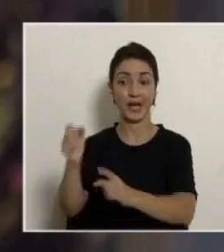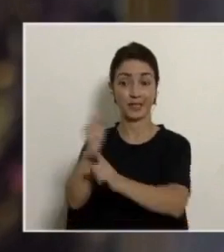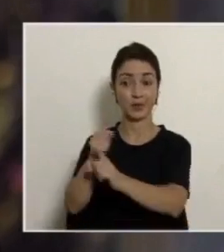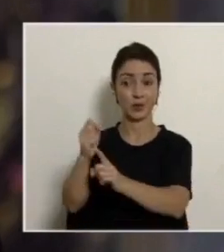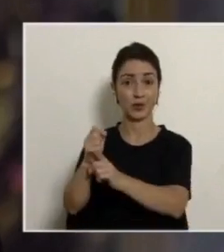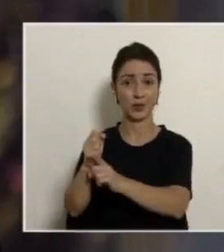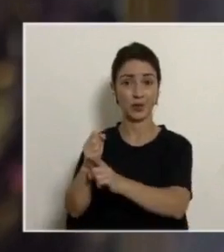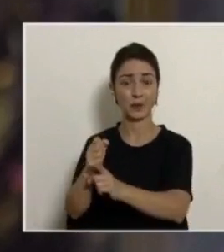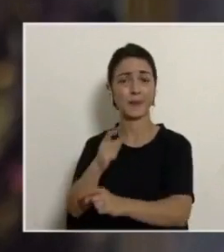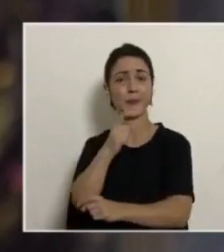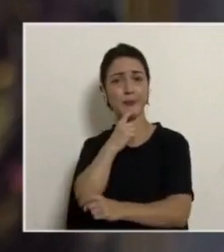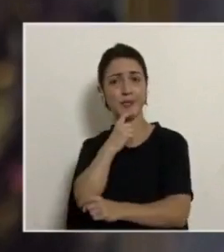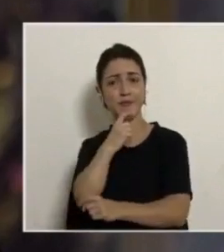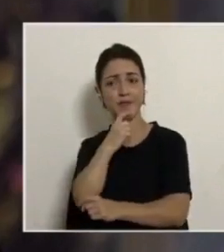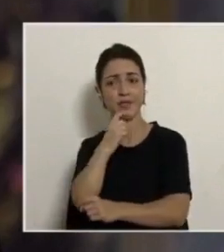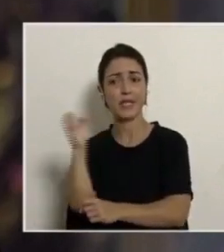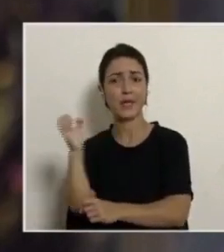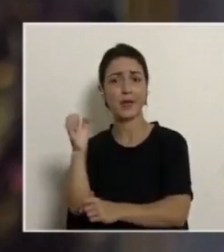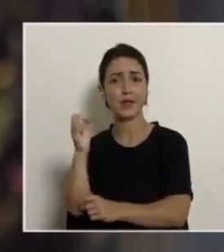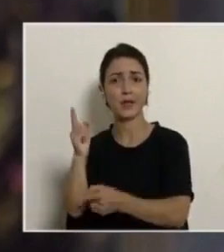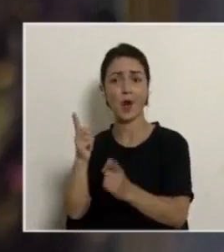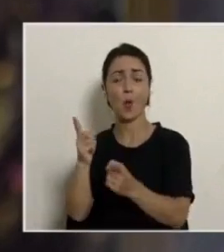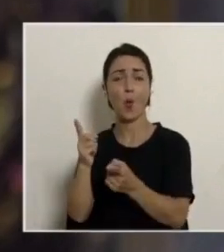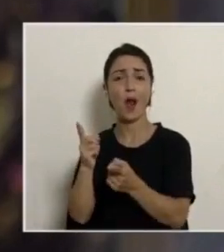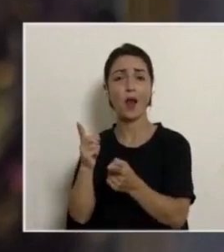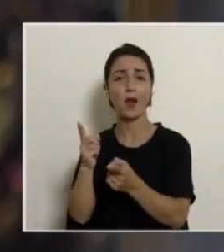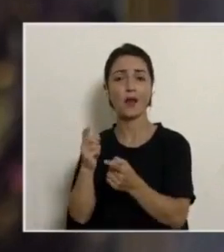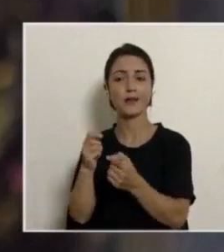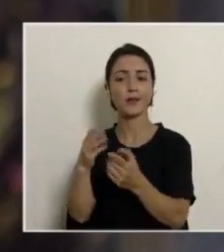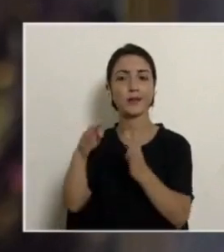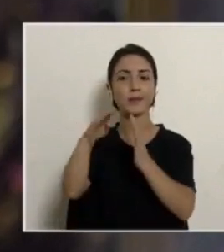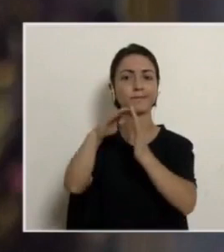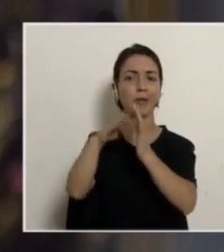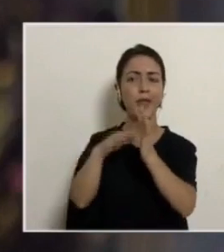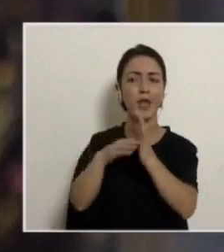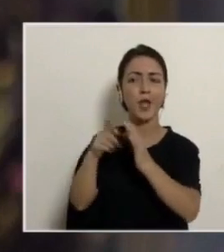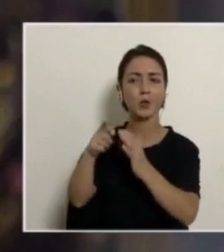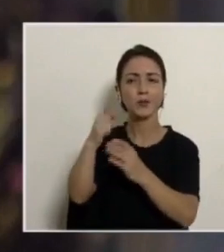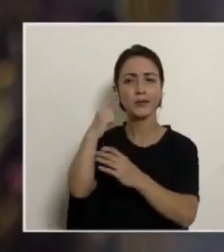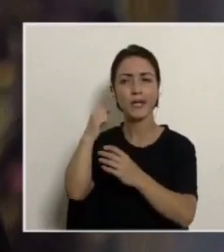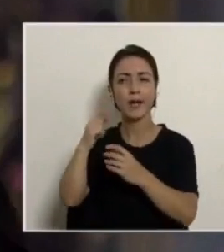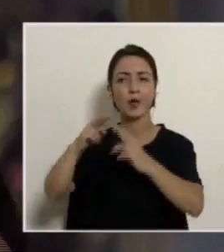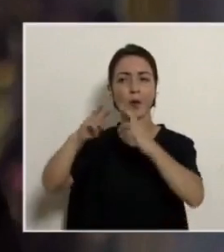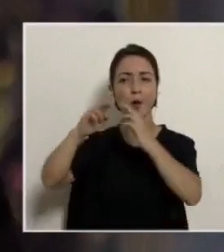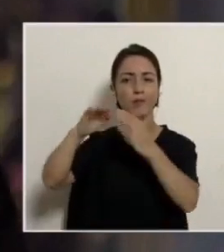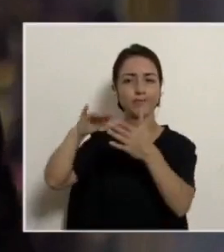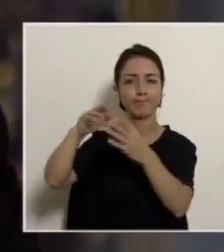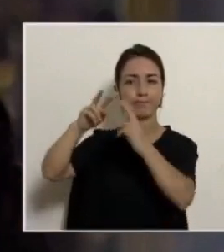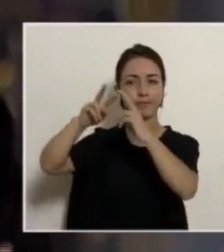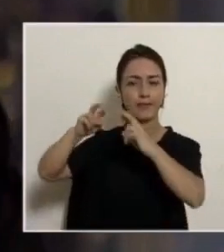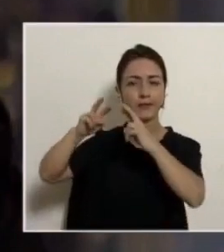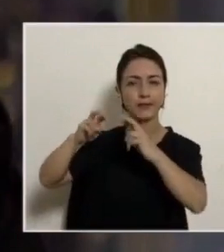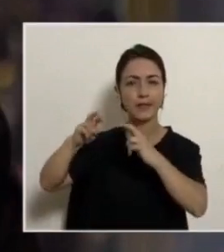emergencia, ¿qué otras medidas ustedes están valorando en cuanto a acelerar la llegada